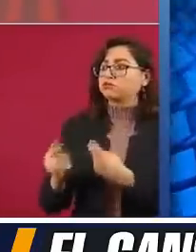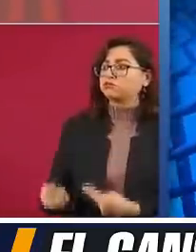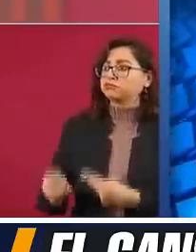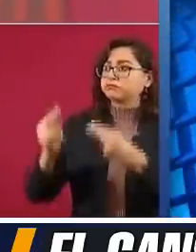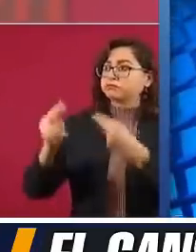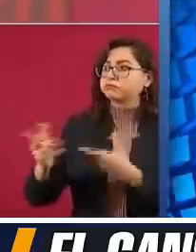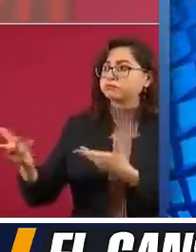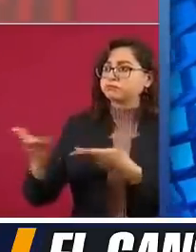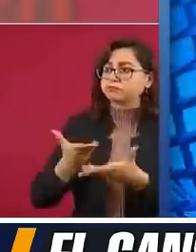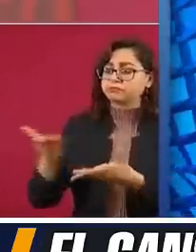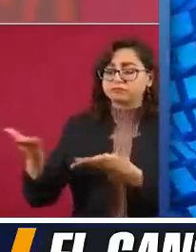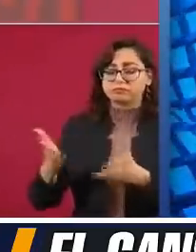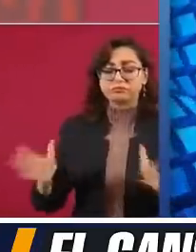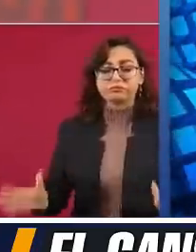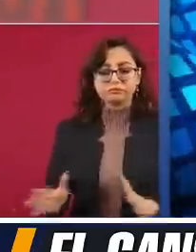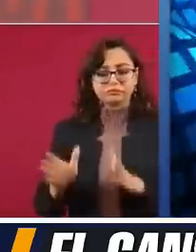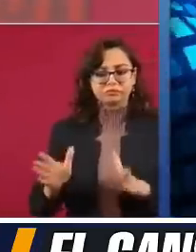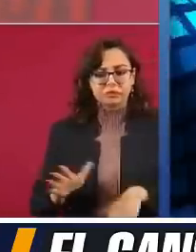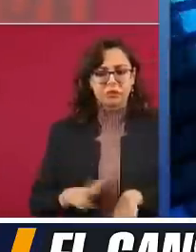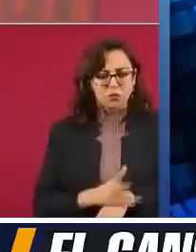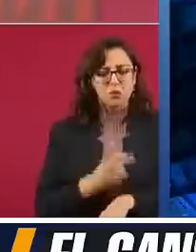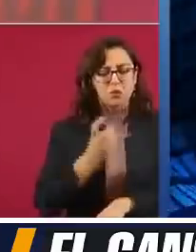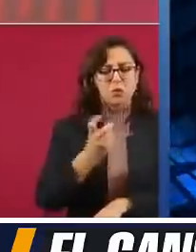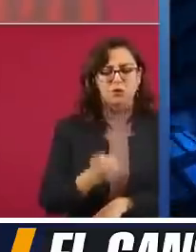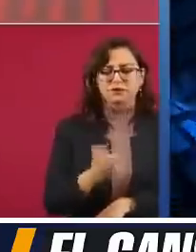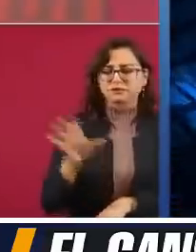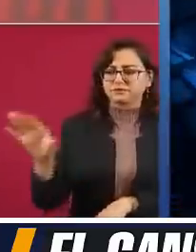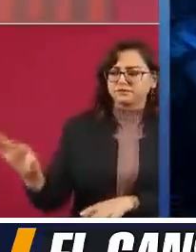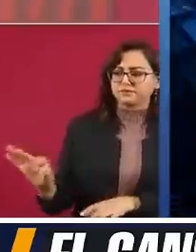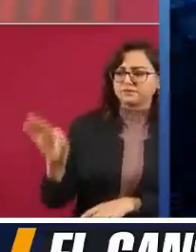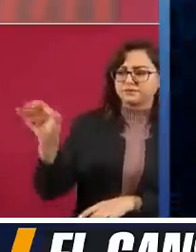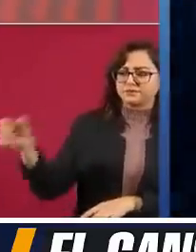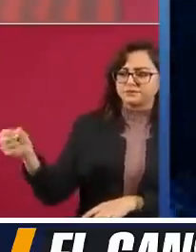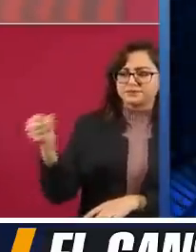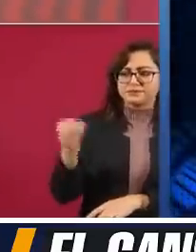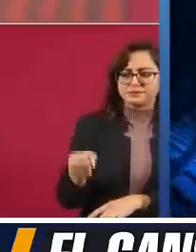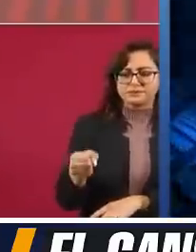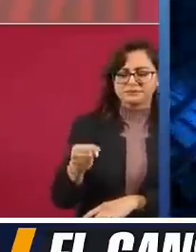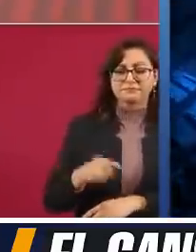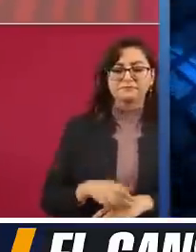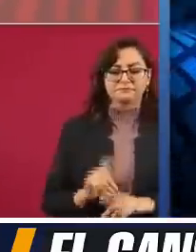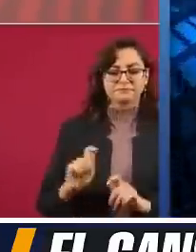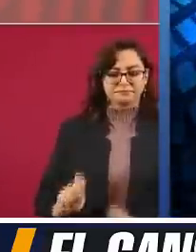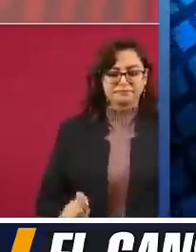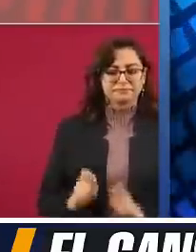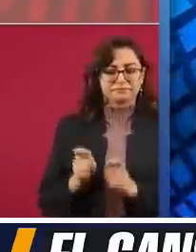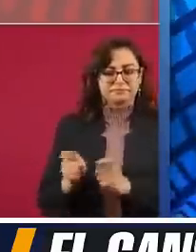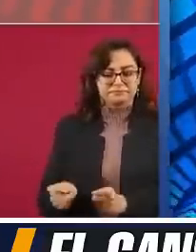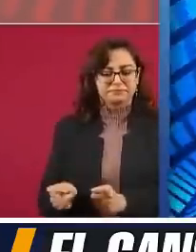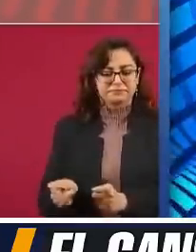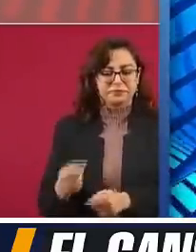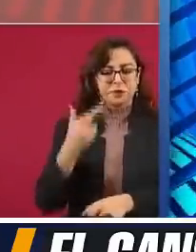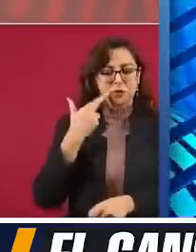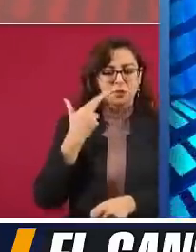Ese fue el motivo por el que decidí nombrarla